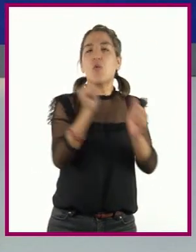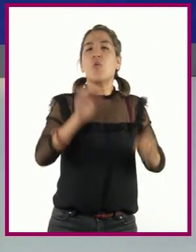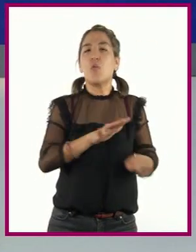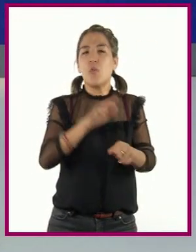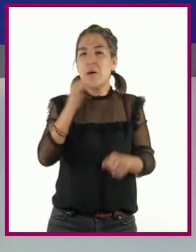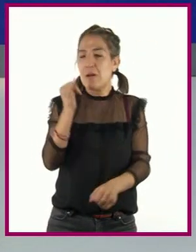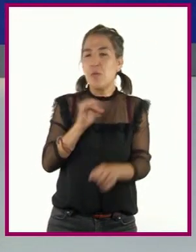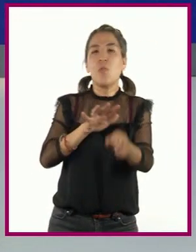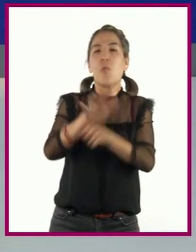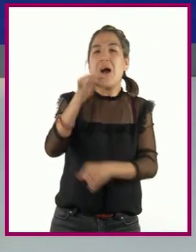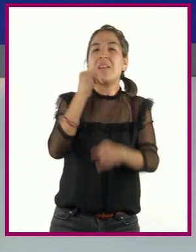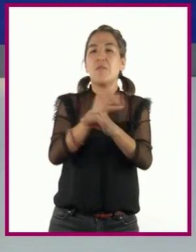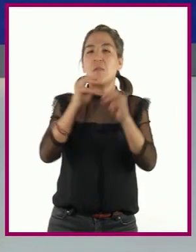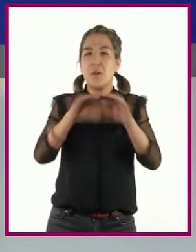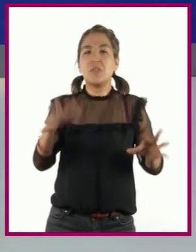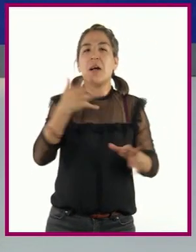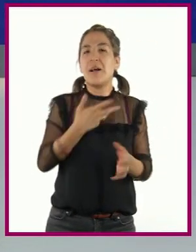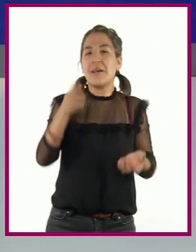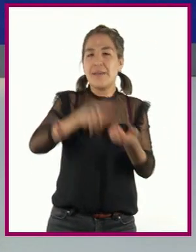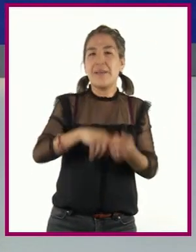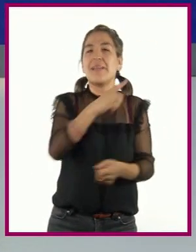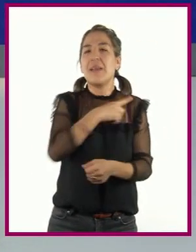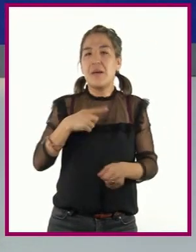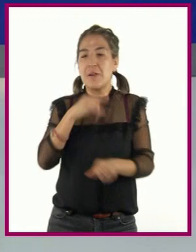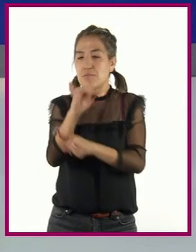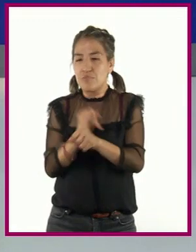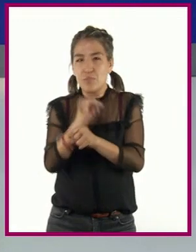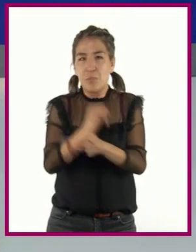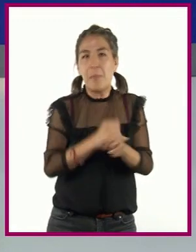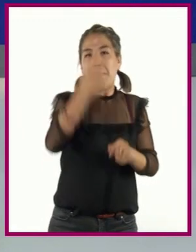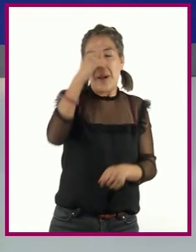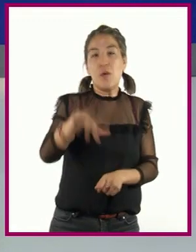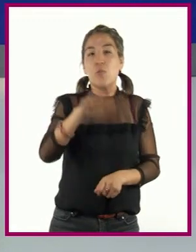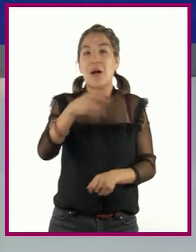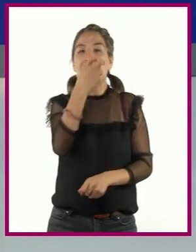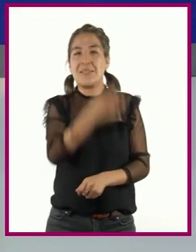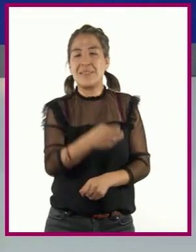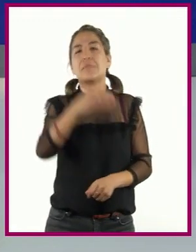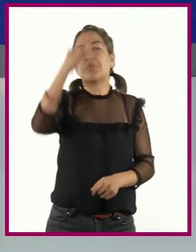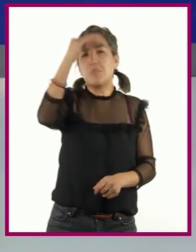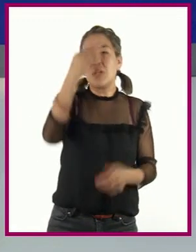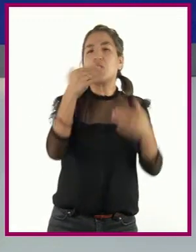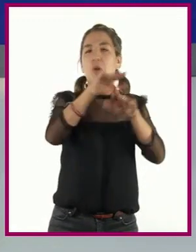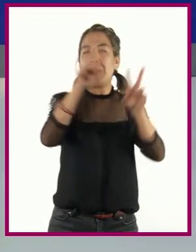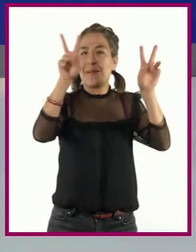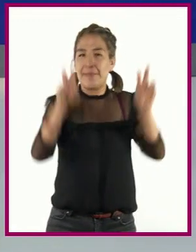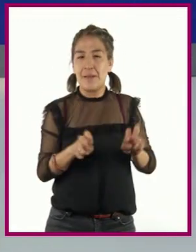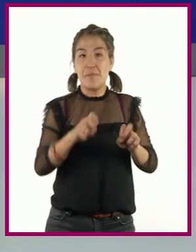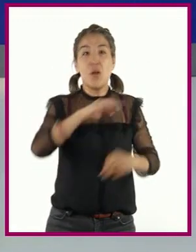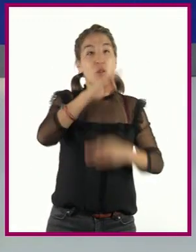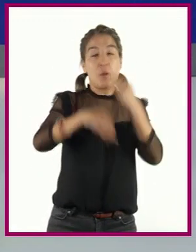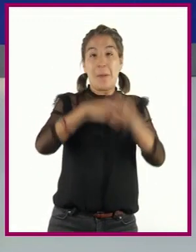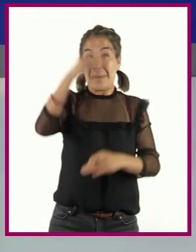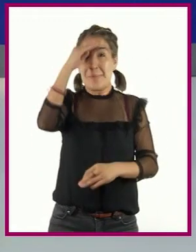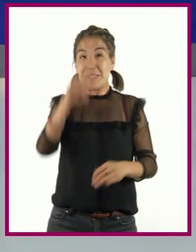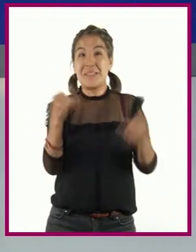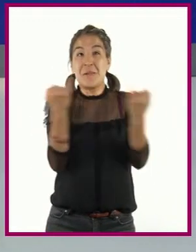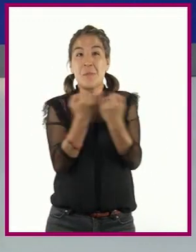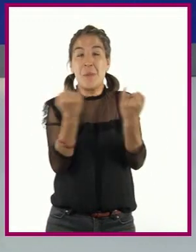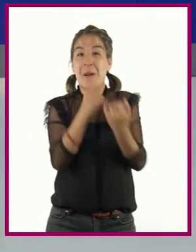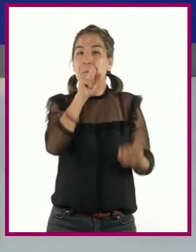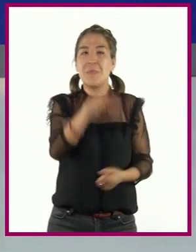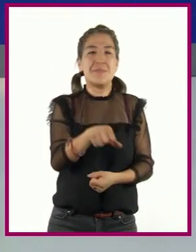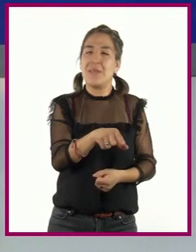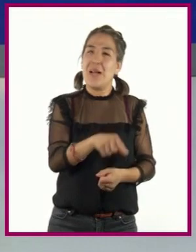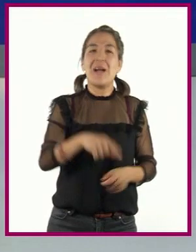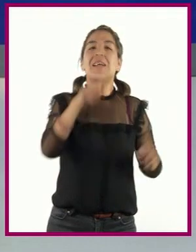cuenta y qué se debe buscar de acuerdo a lo que se piensa de este. Pues como no todos pensamos lo mismo,